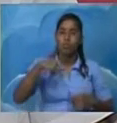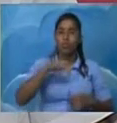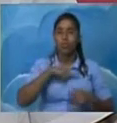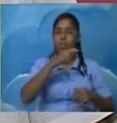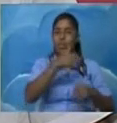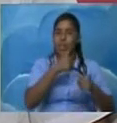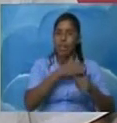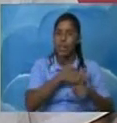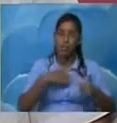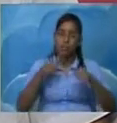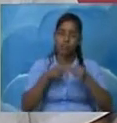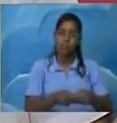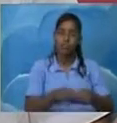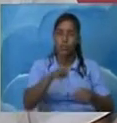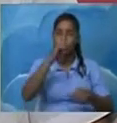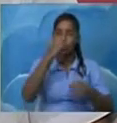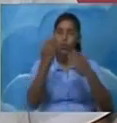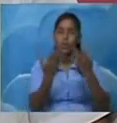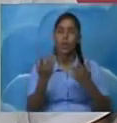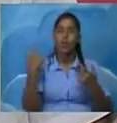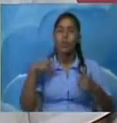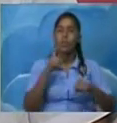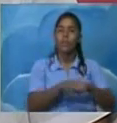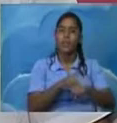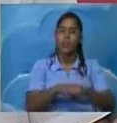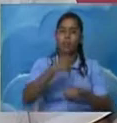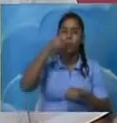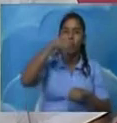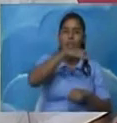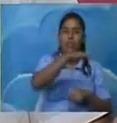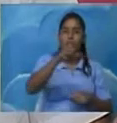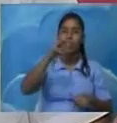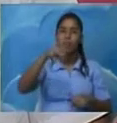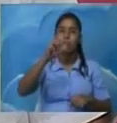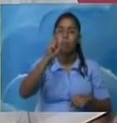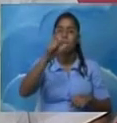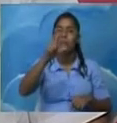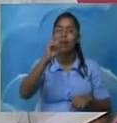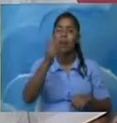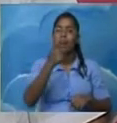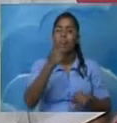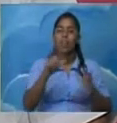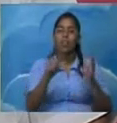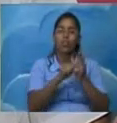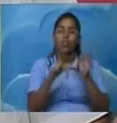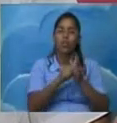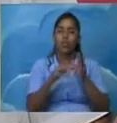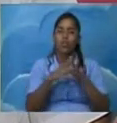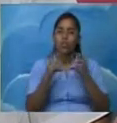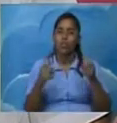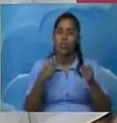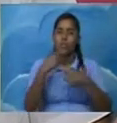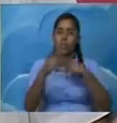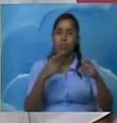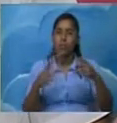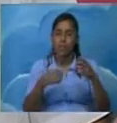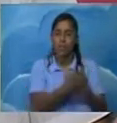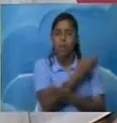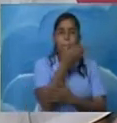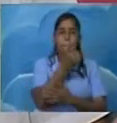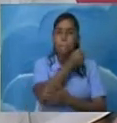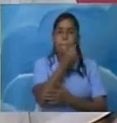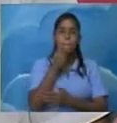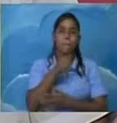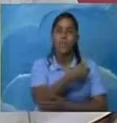Dios nos da. Hubo un tiempo allá en la ciudad de Málaga donde las fábricas de pizza nos daban hasta